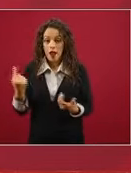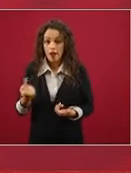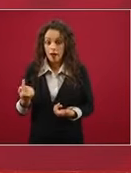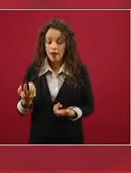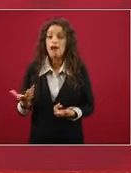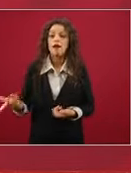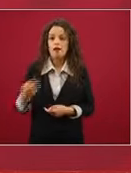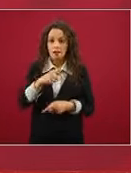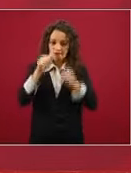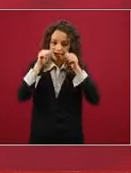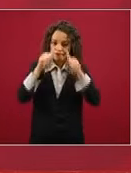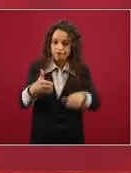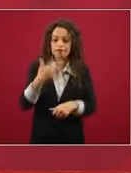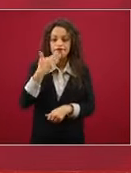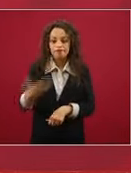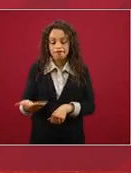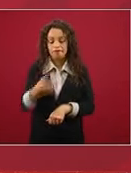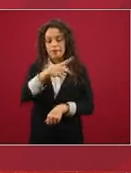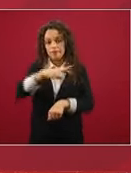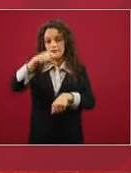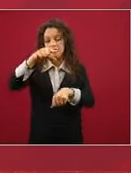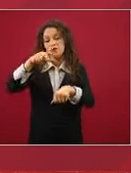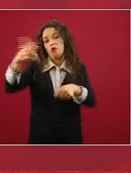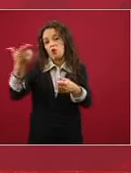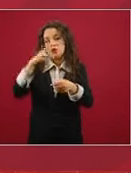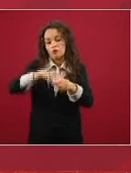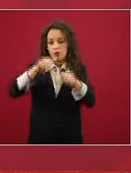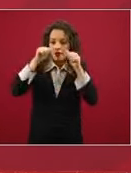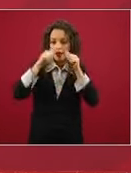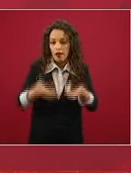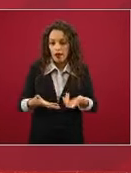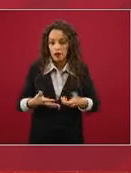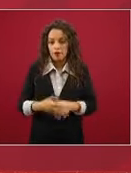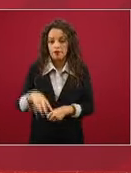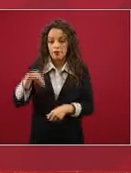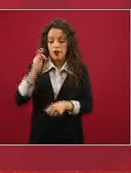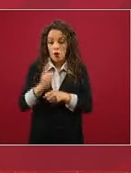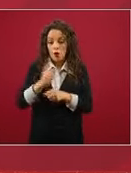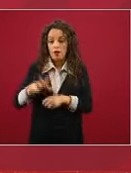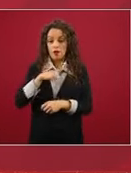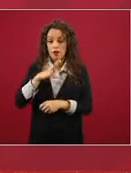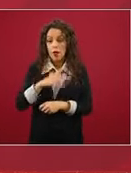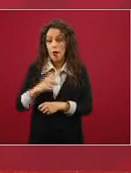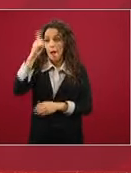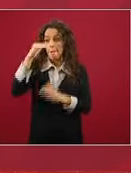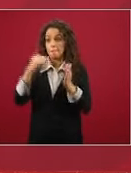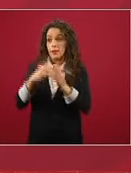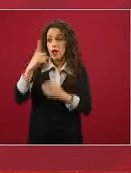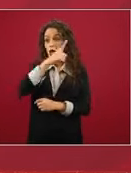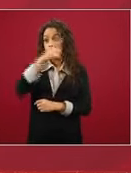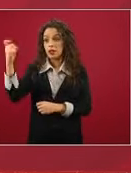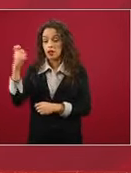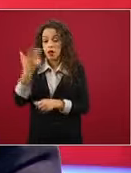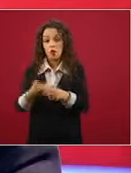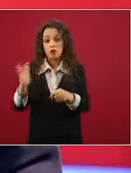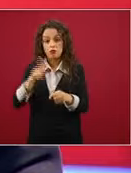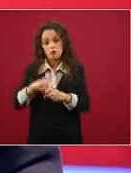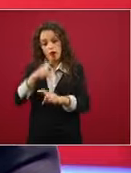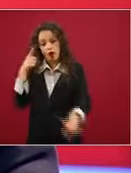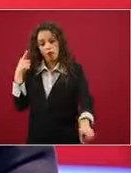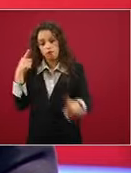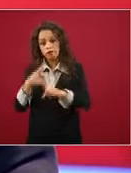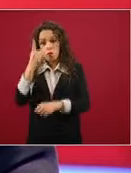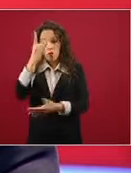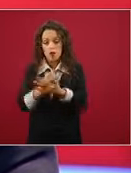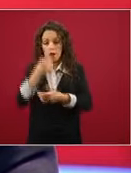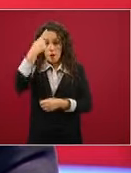con 645 hospitales destinados a COVID, ahorita tenemos más de 1,100 destinados a COVID. El